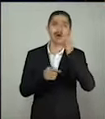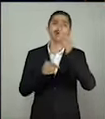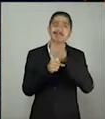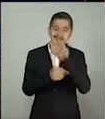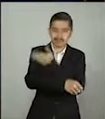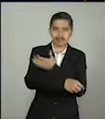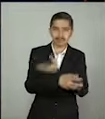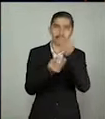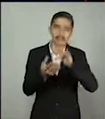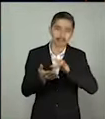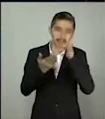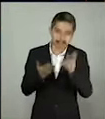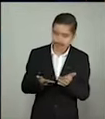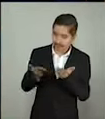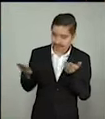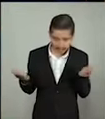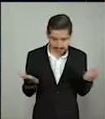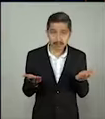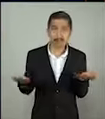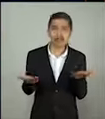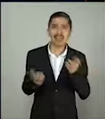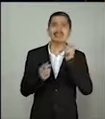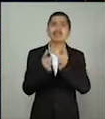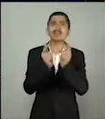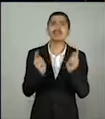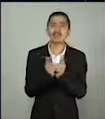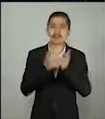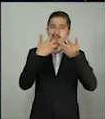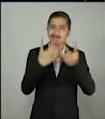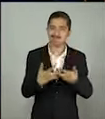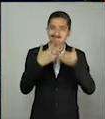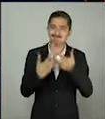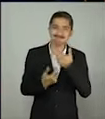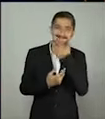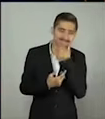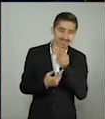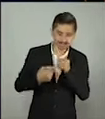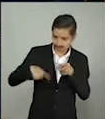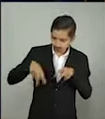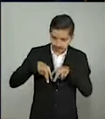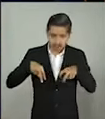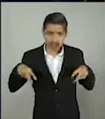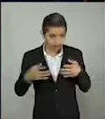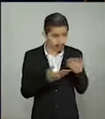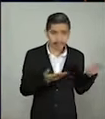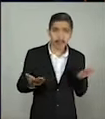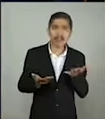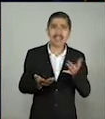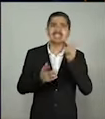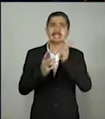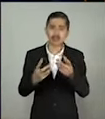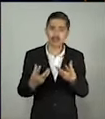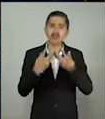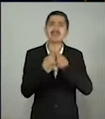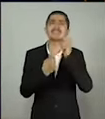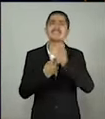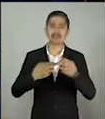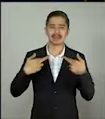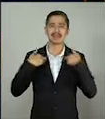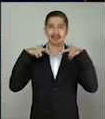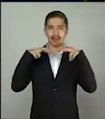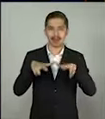me acompañan, les agradezco mucho y yo acompaño a un grupo de empresarias, empresarios que